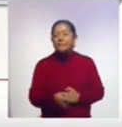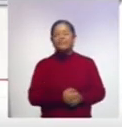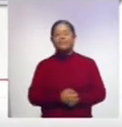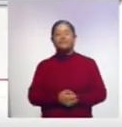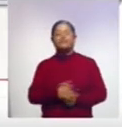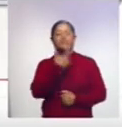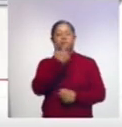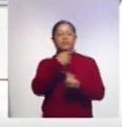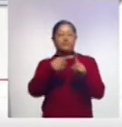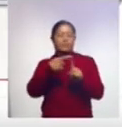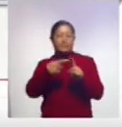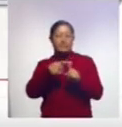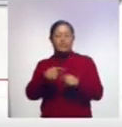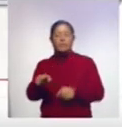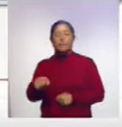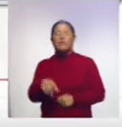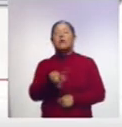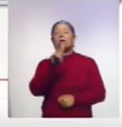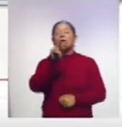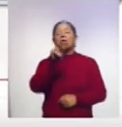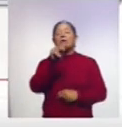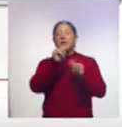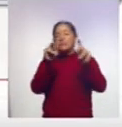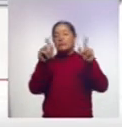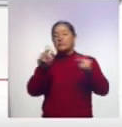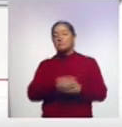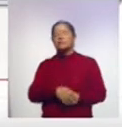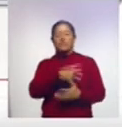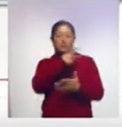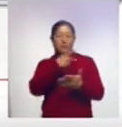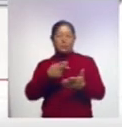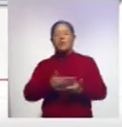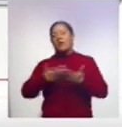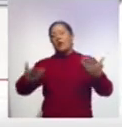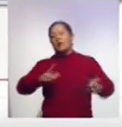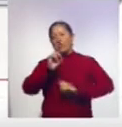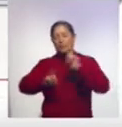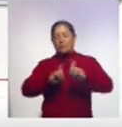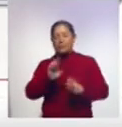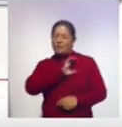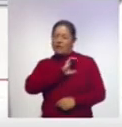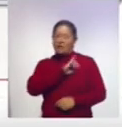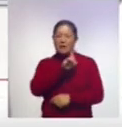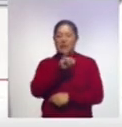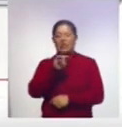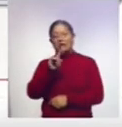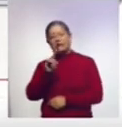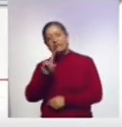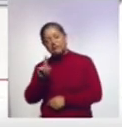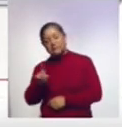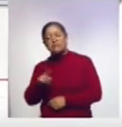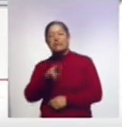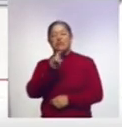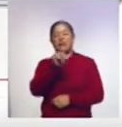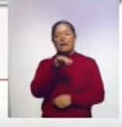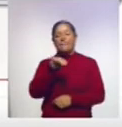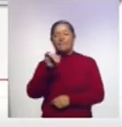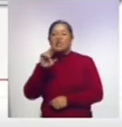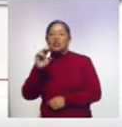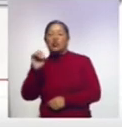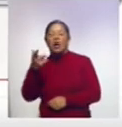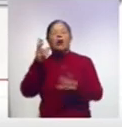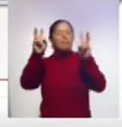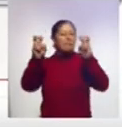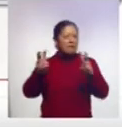19:30 horas a través de la señal de Calcera Televisión en el programa de Ahora Deportes con mi querida Liz y Ramiro. Ahí estaremos hablando de todos los temas del